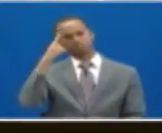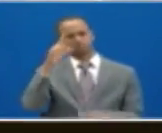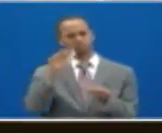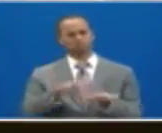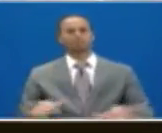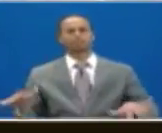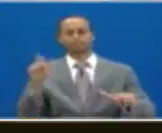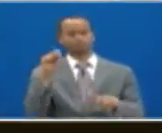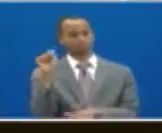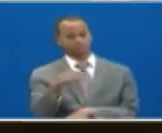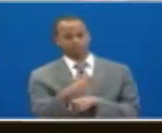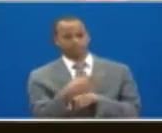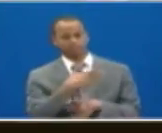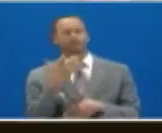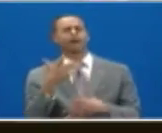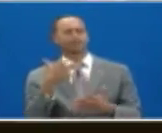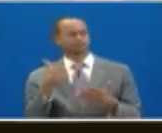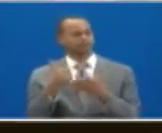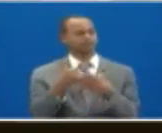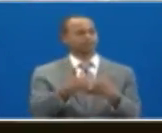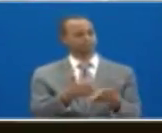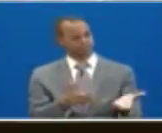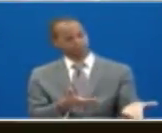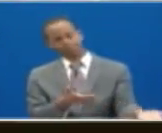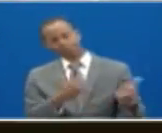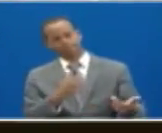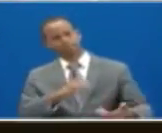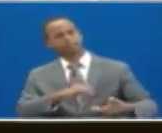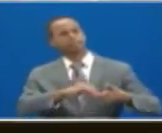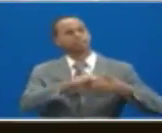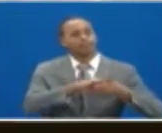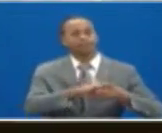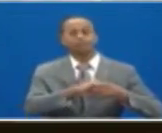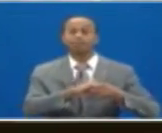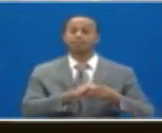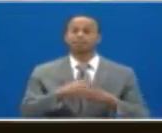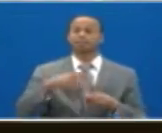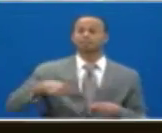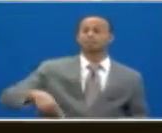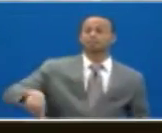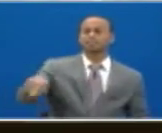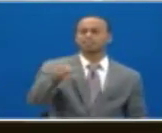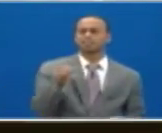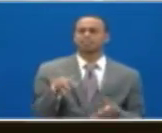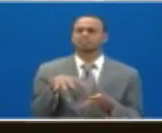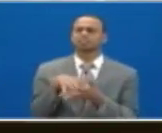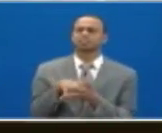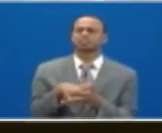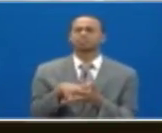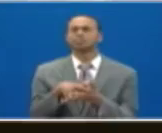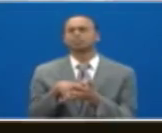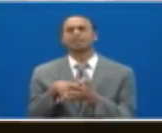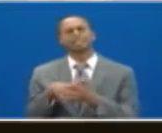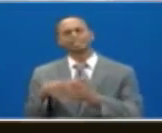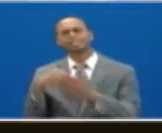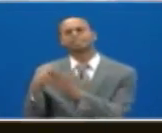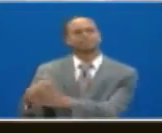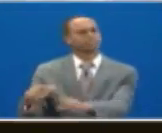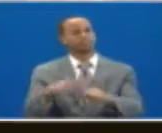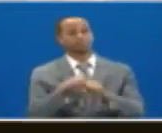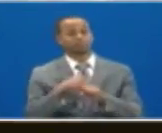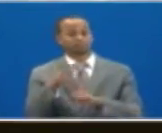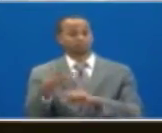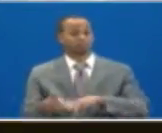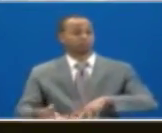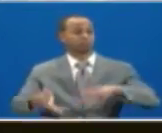al que menos tiene, que defienda a los más vulnerables y que no mira para otro lado ante las tragedias como la